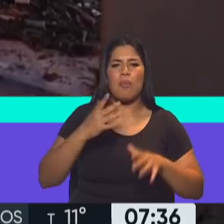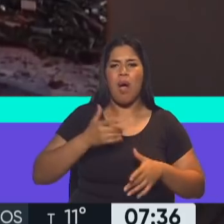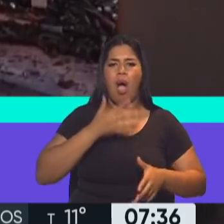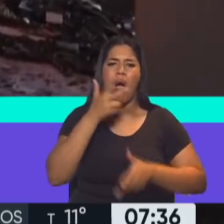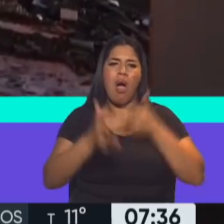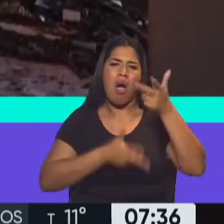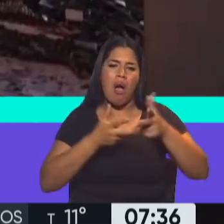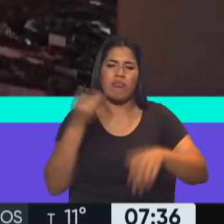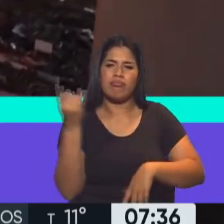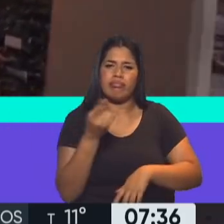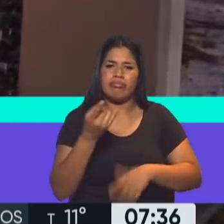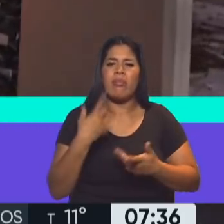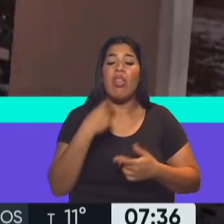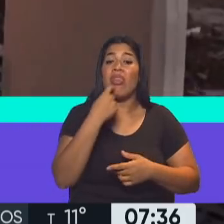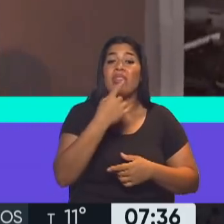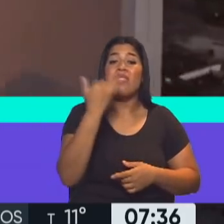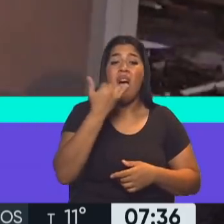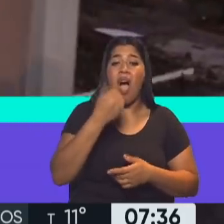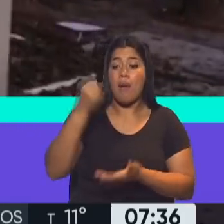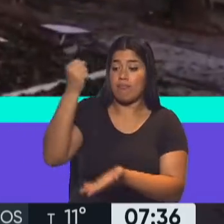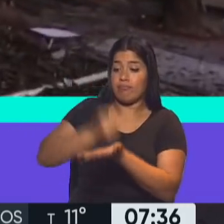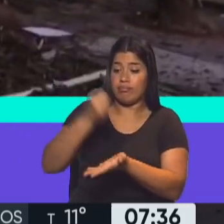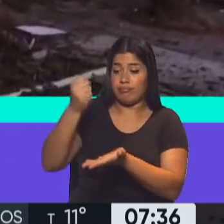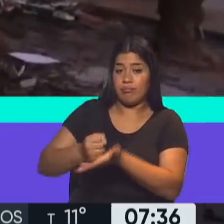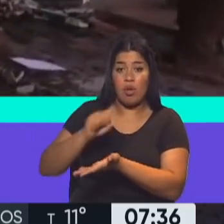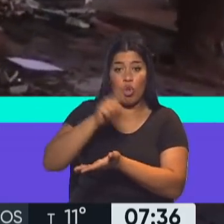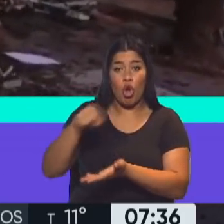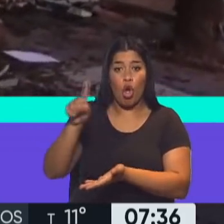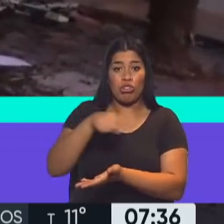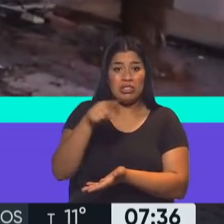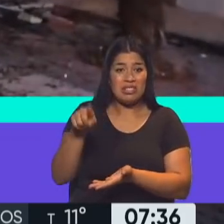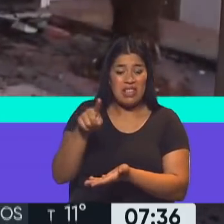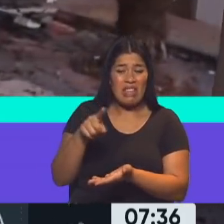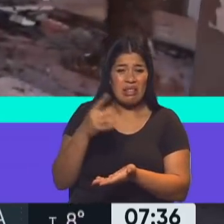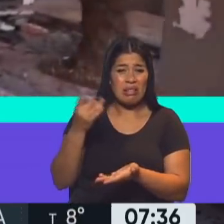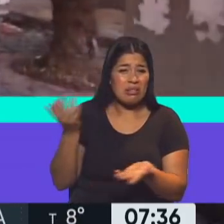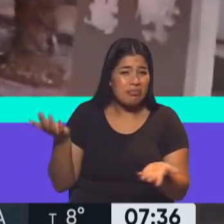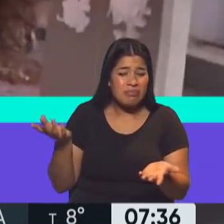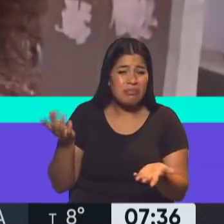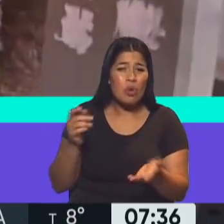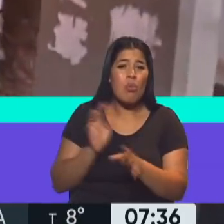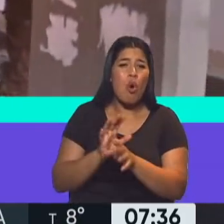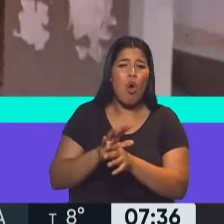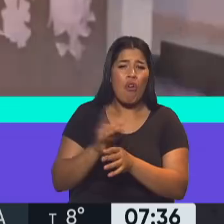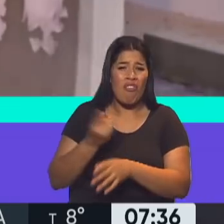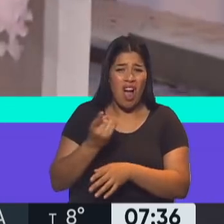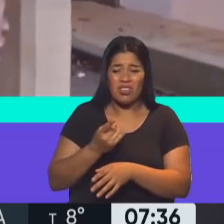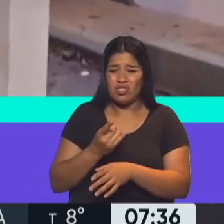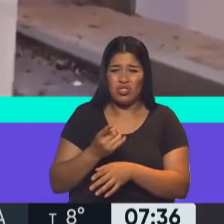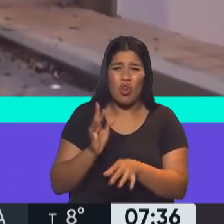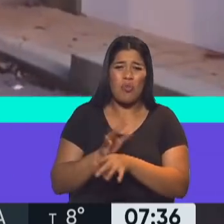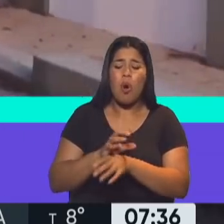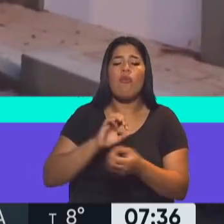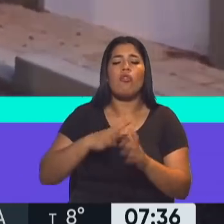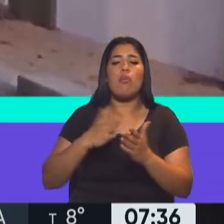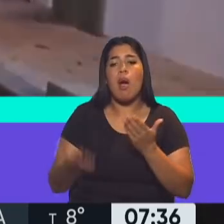que usaron un sello del CONICET con un estudio tratando de justificar este proyecto de ley, hay una